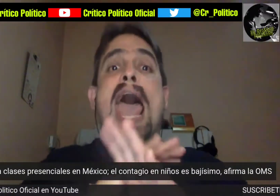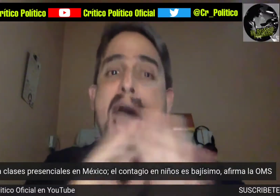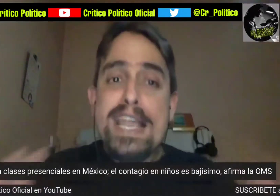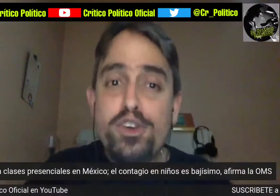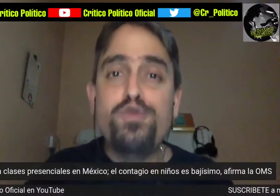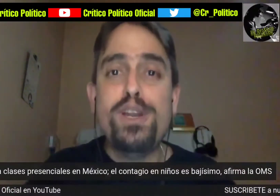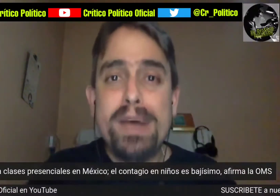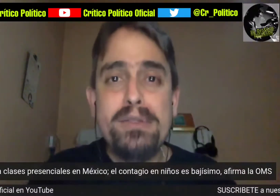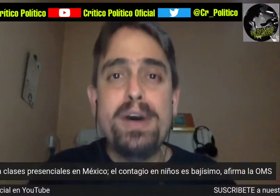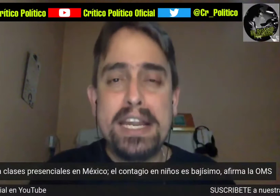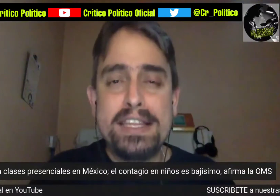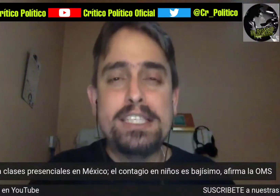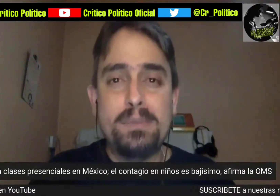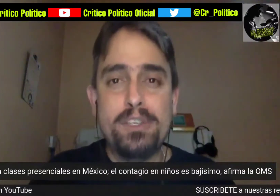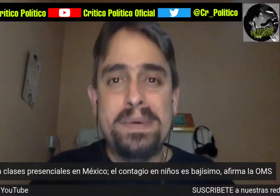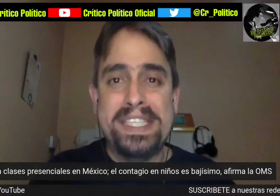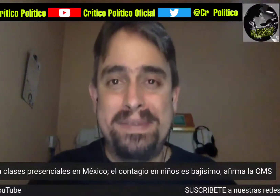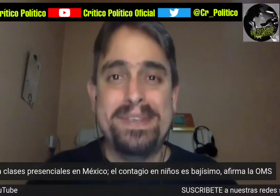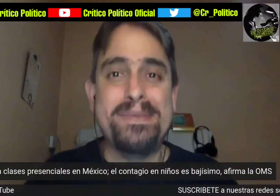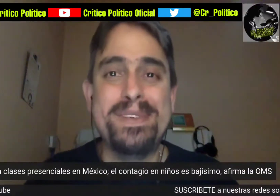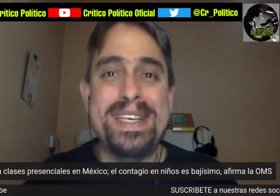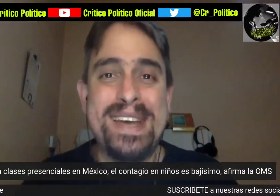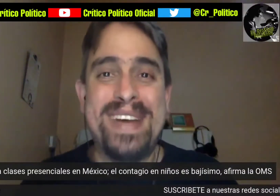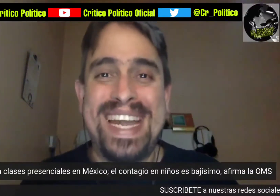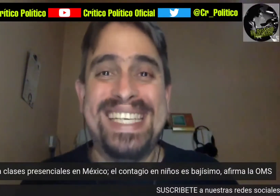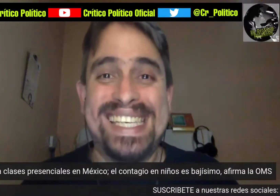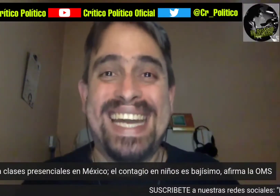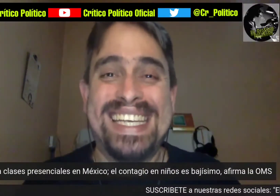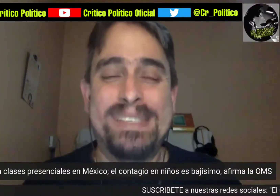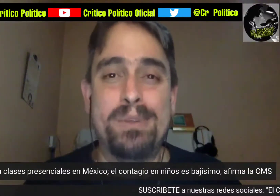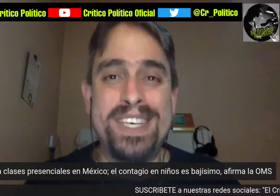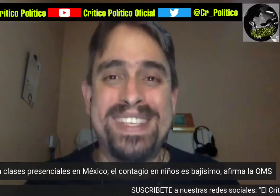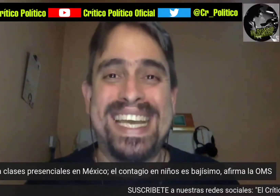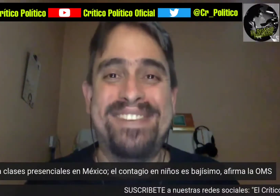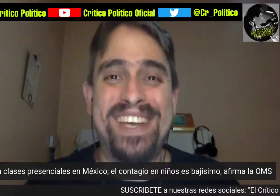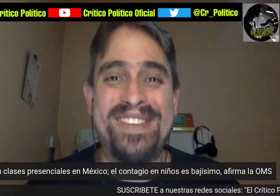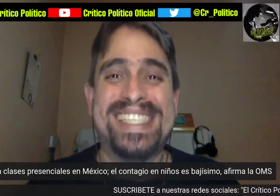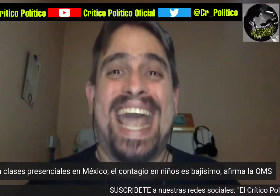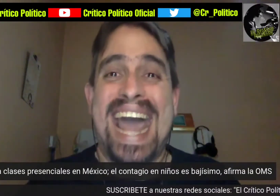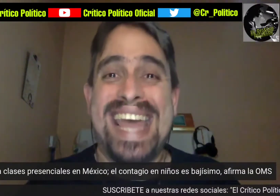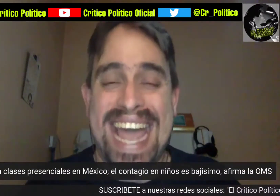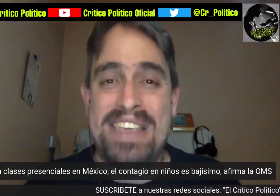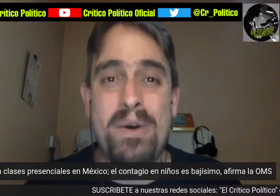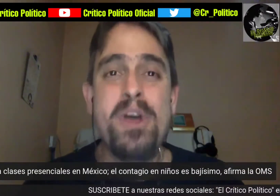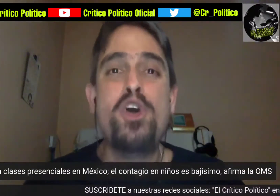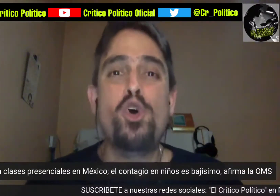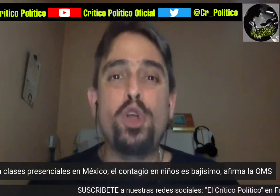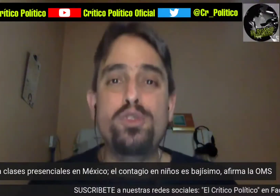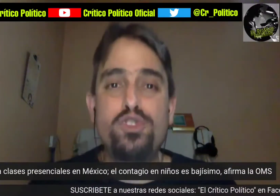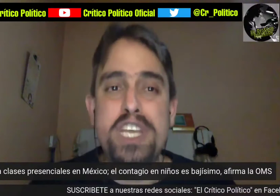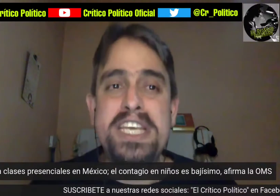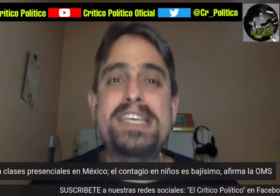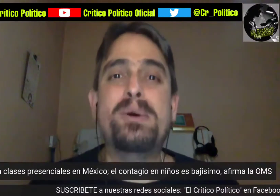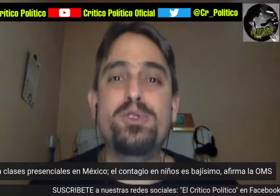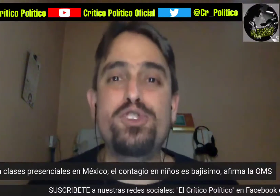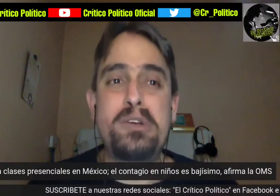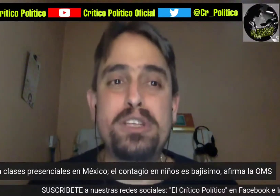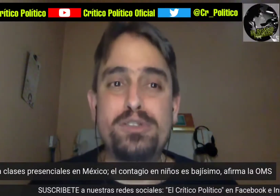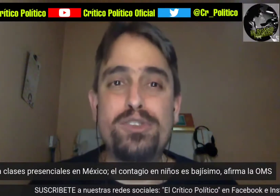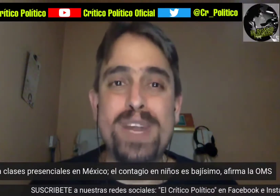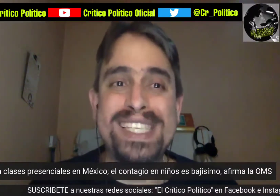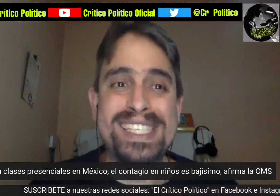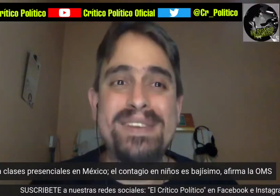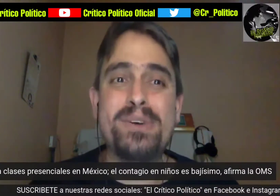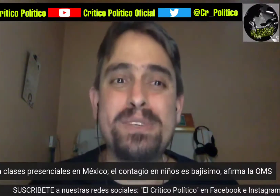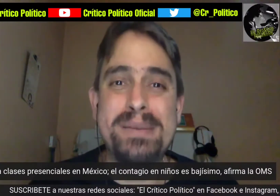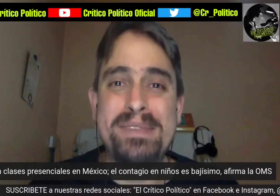Llevamos años firmando cartas responsivas. ¿Sabes cómo se llaman esas cartas responsivas que firmas cada año con tus niñas y con tus niños